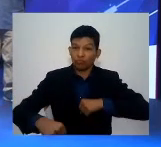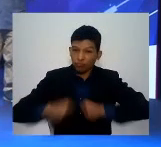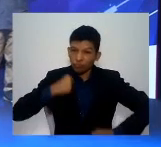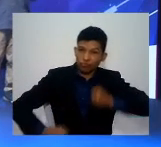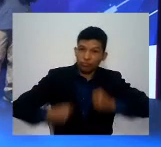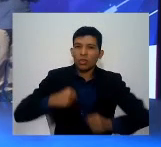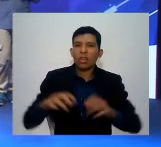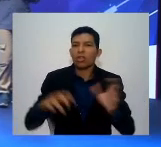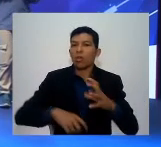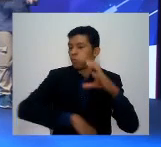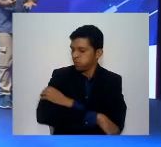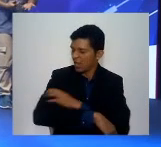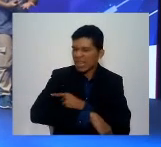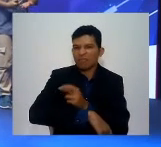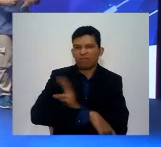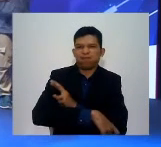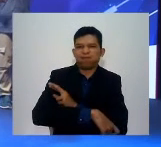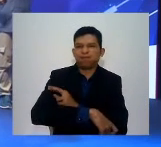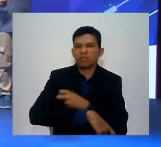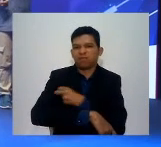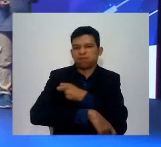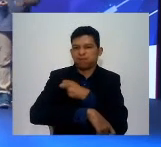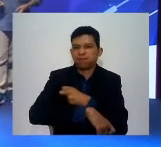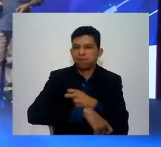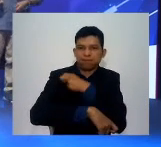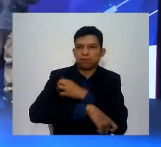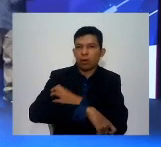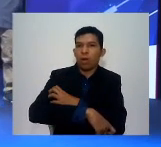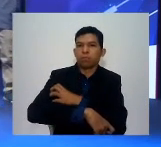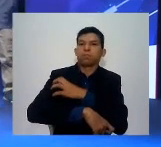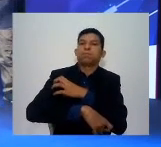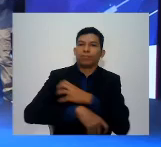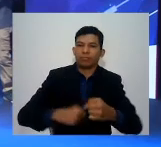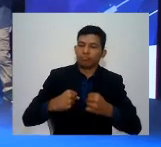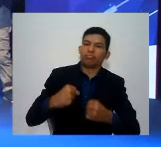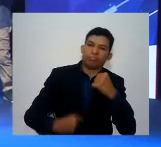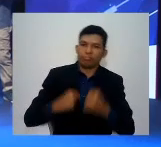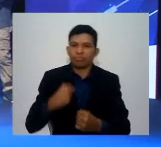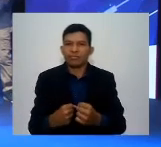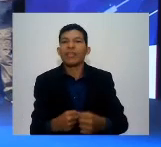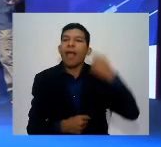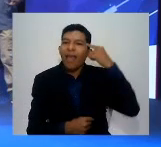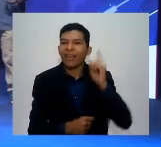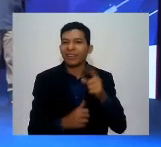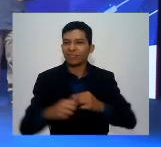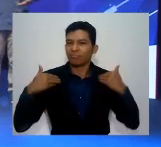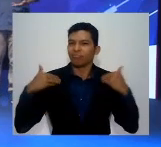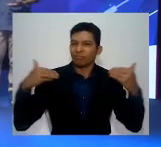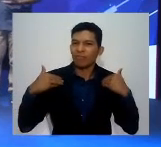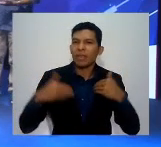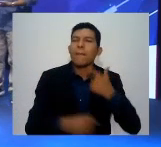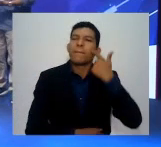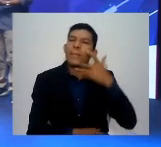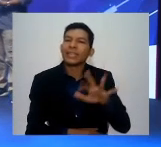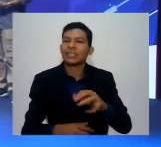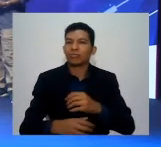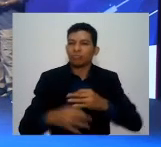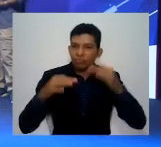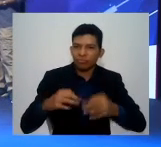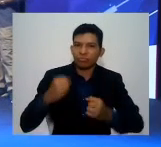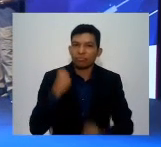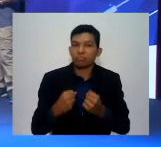electrocardiografía no solamente se usa pues, para personas que están enfermas, sino pues también para medir, por ejemplo, el rendimiento de los